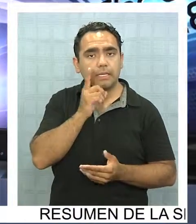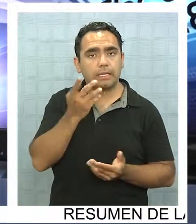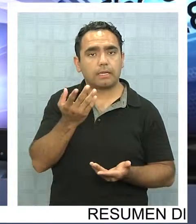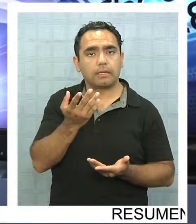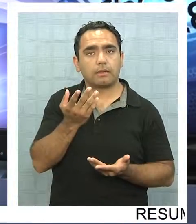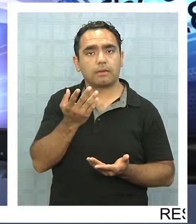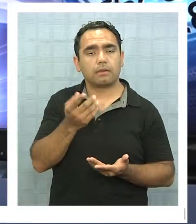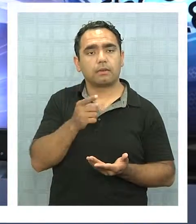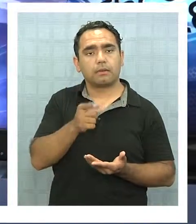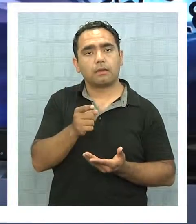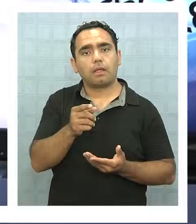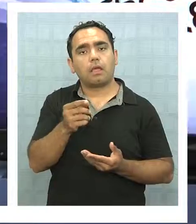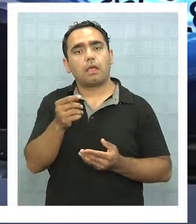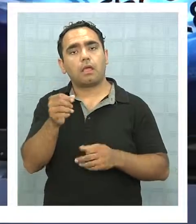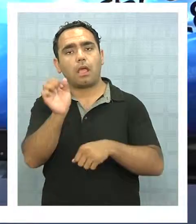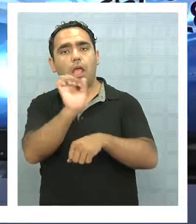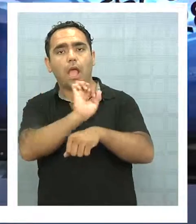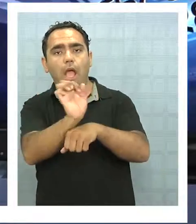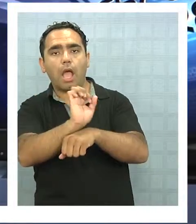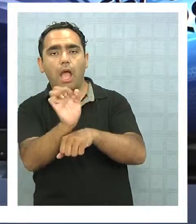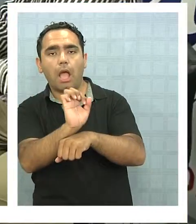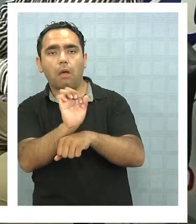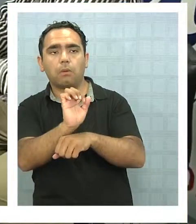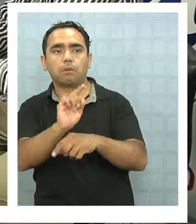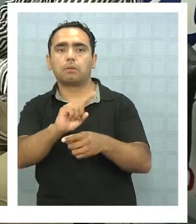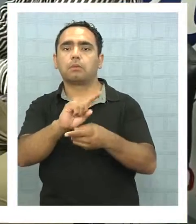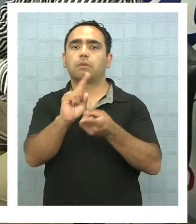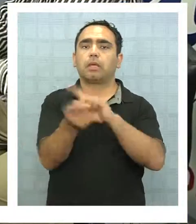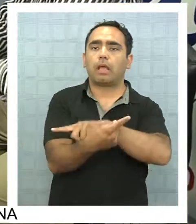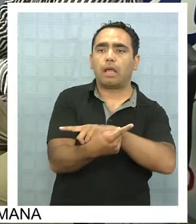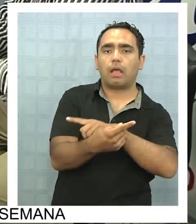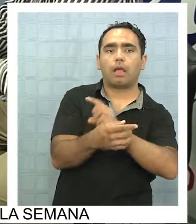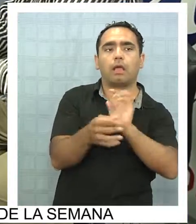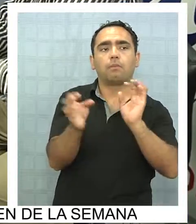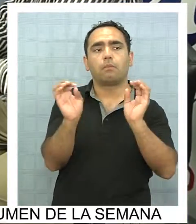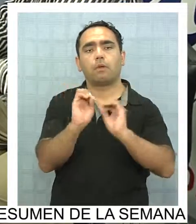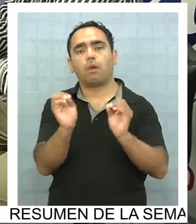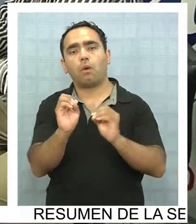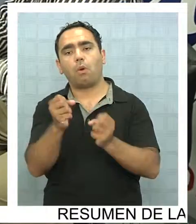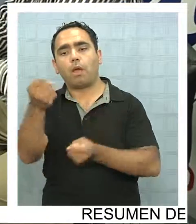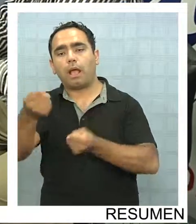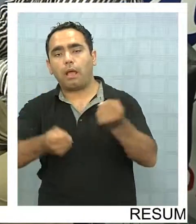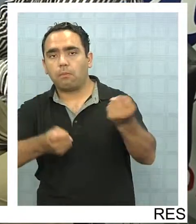sus vehículos, si es una empresa de transporte, por ejemplo, tiene que renovar sus camiones.